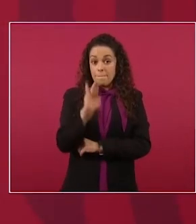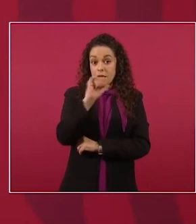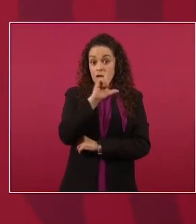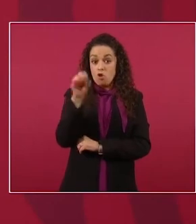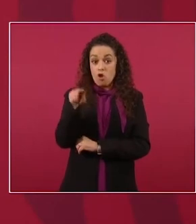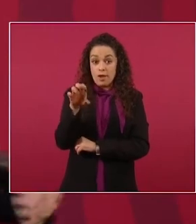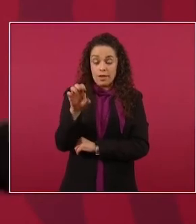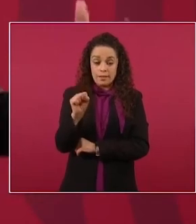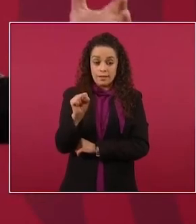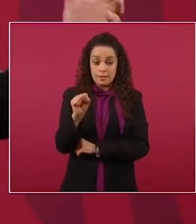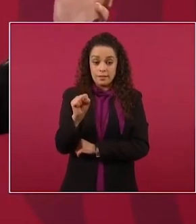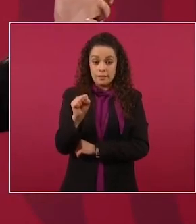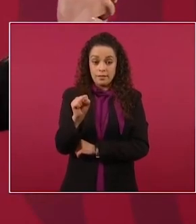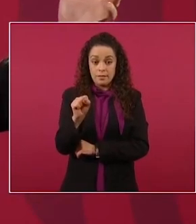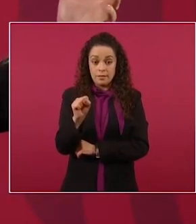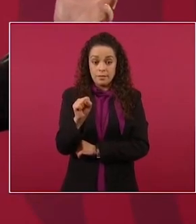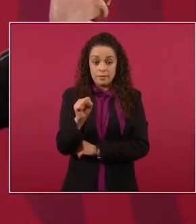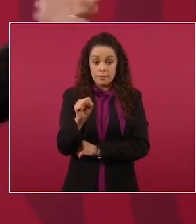de